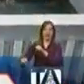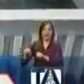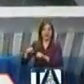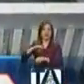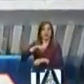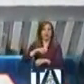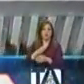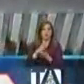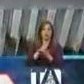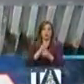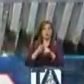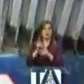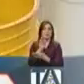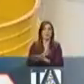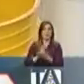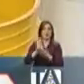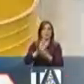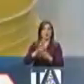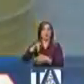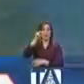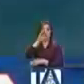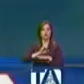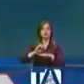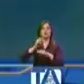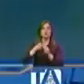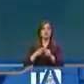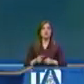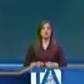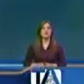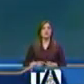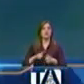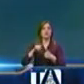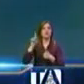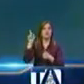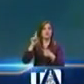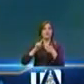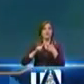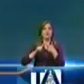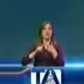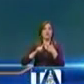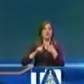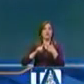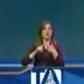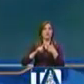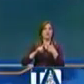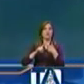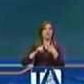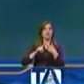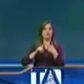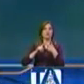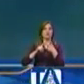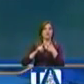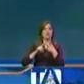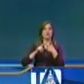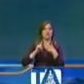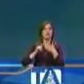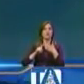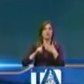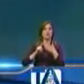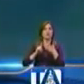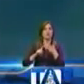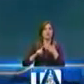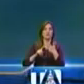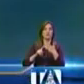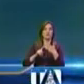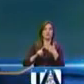agua potable en los siguientes barrios del noroccidente de Quito: Pizulí, Jaime Roldós, Jaime Roldós 2, La